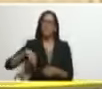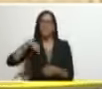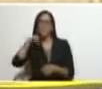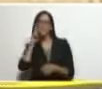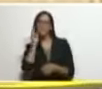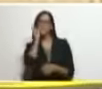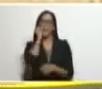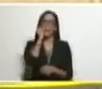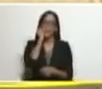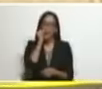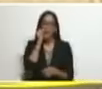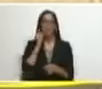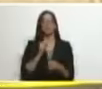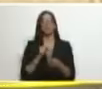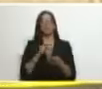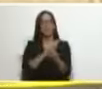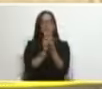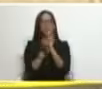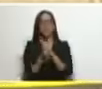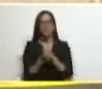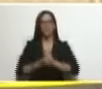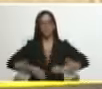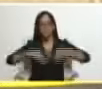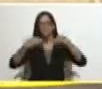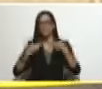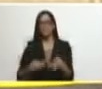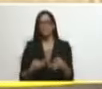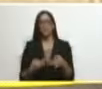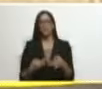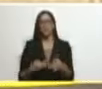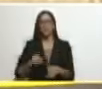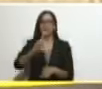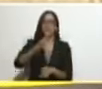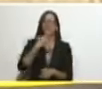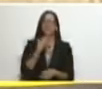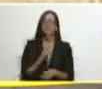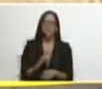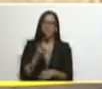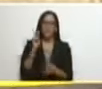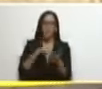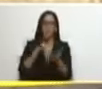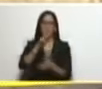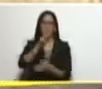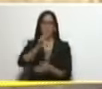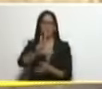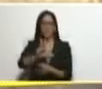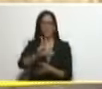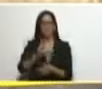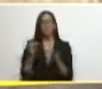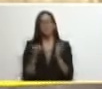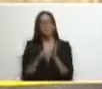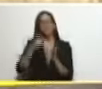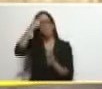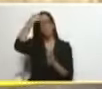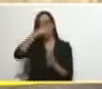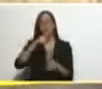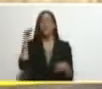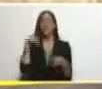referéndums. El referéndum de los referéndums, 3 de diciembre 2023... donde el pueblo